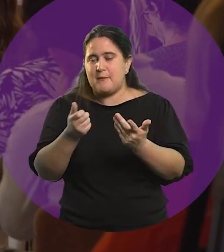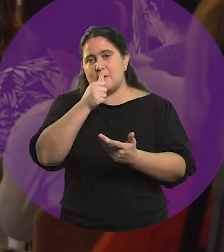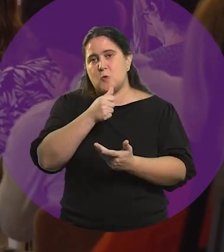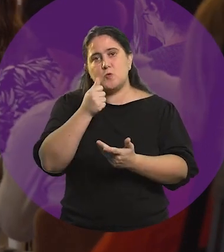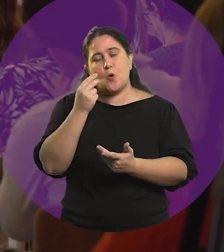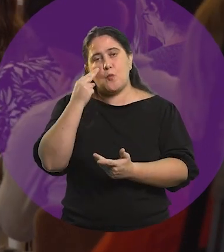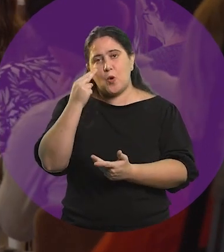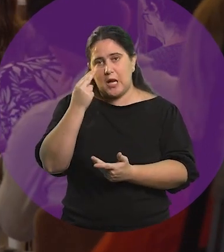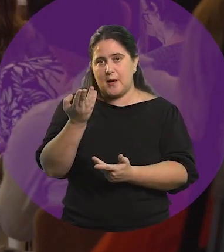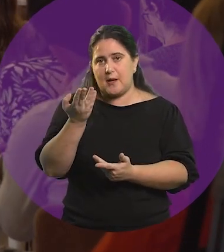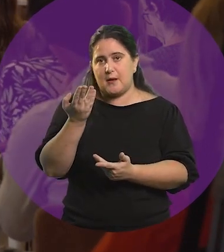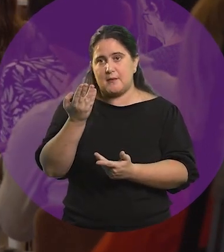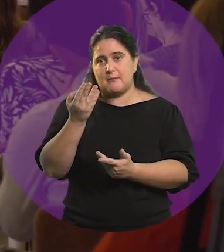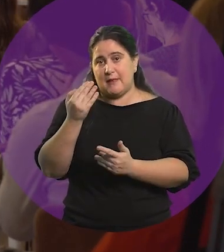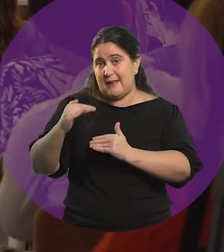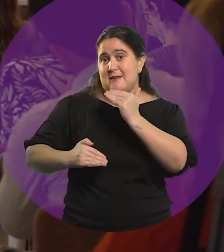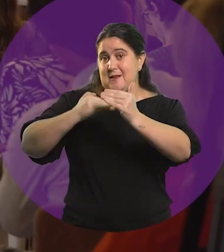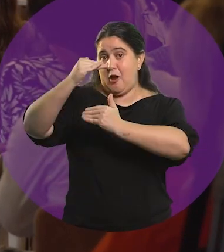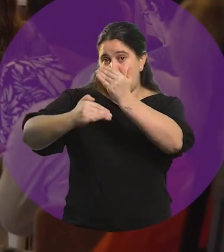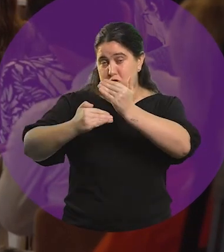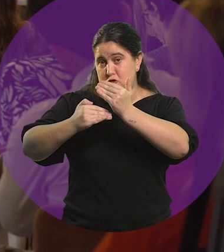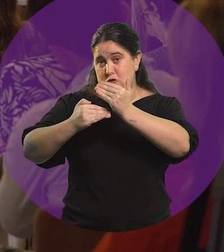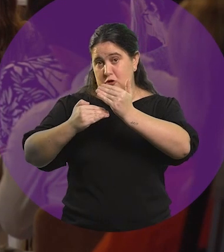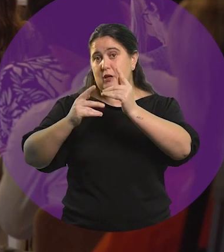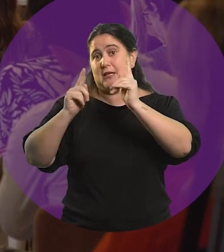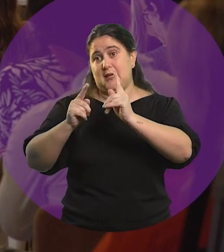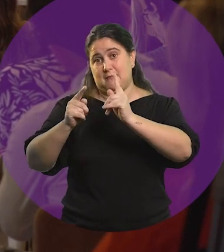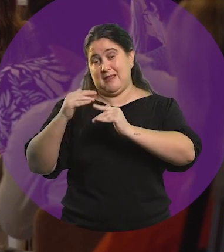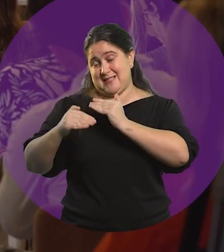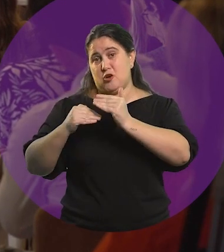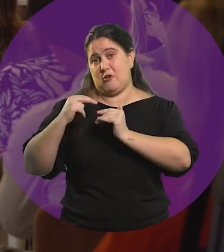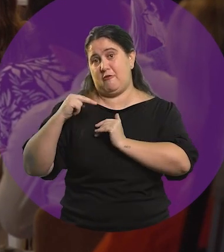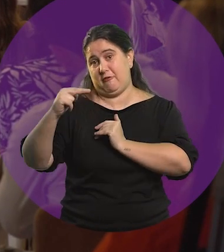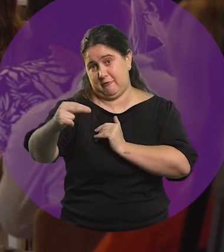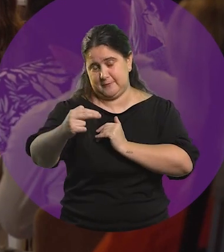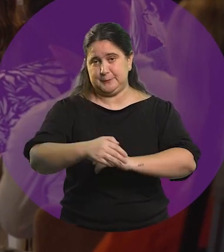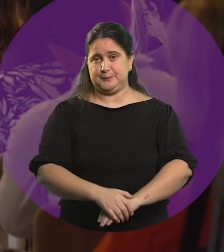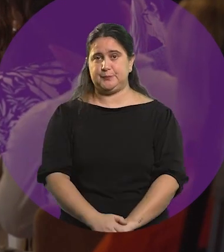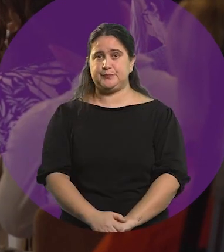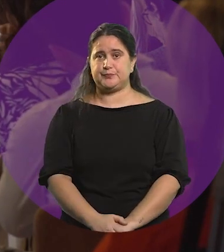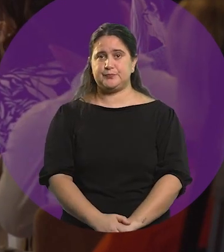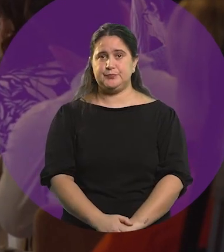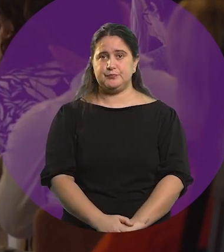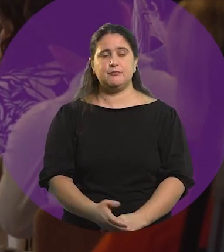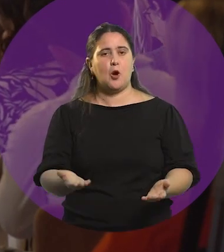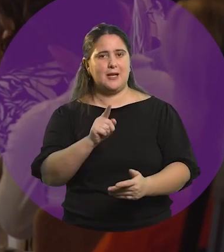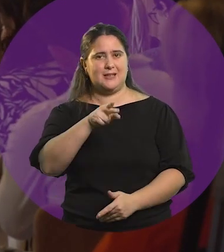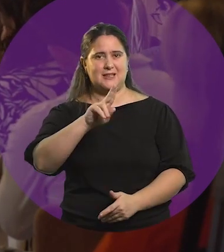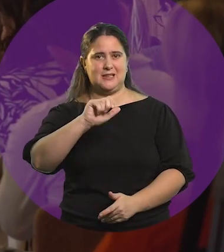solución de los grandes problemas del desarrollo, y en nuestro caso del desarrollo sostenible.